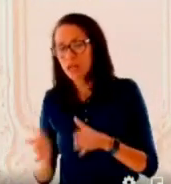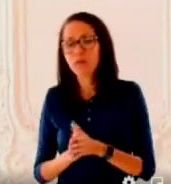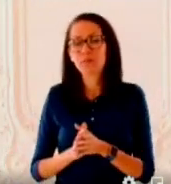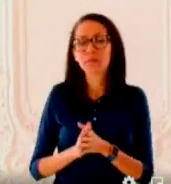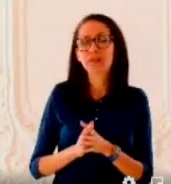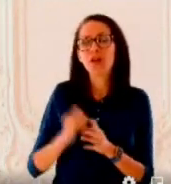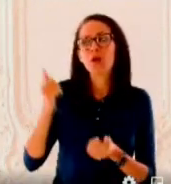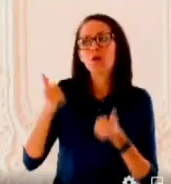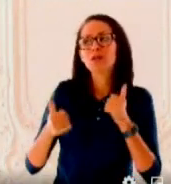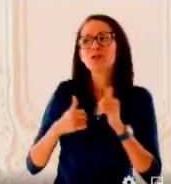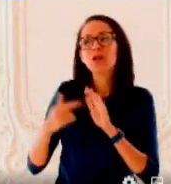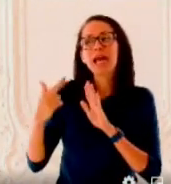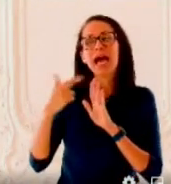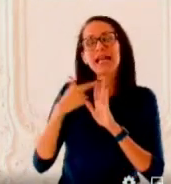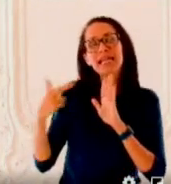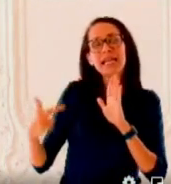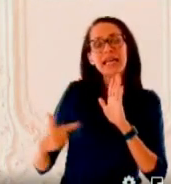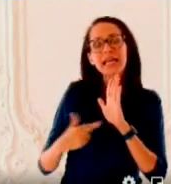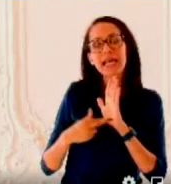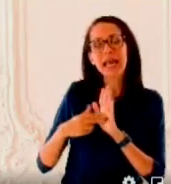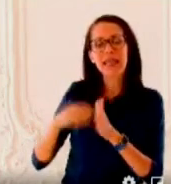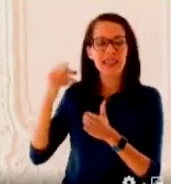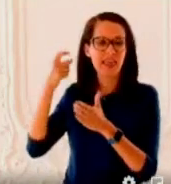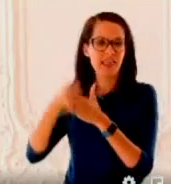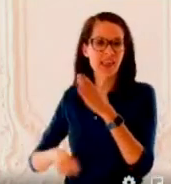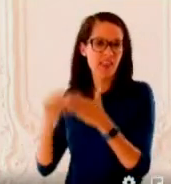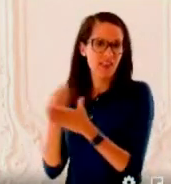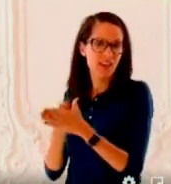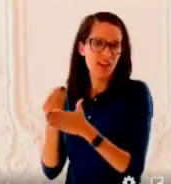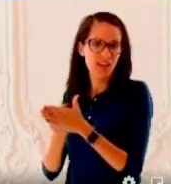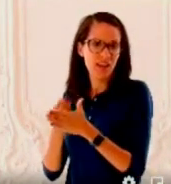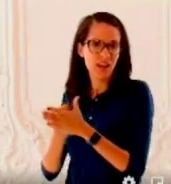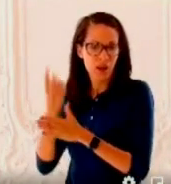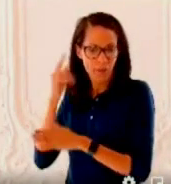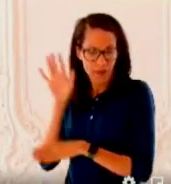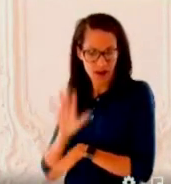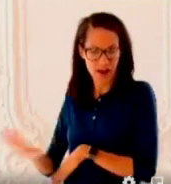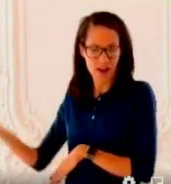los salarios que se establecerán para este gabinete, tomando en consideración que en el pasado se ha